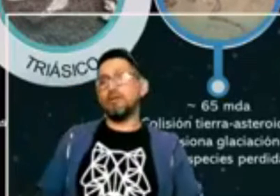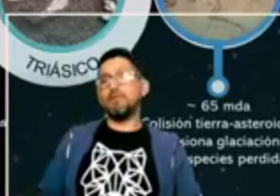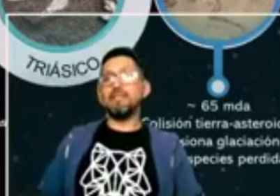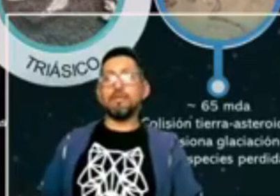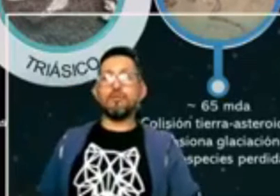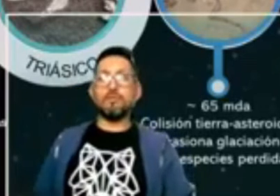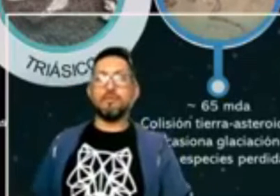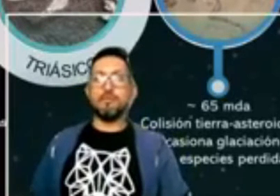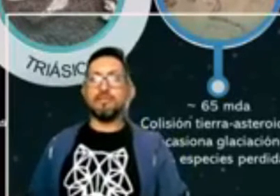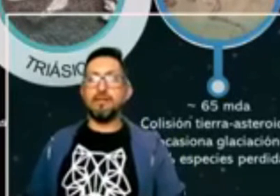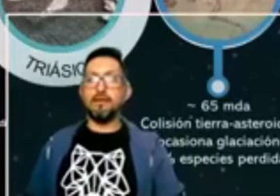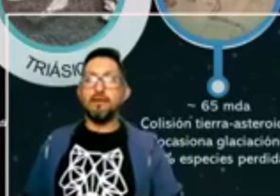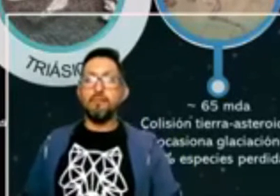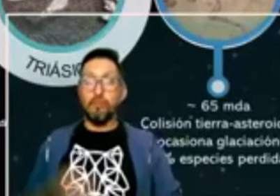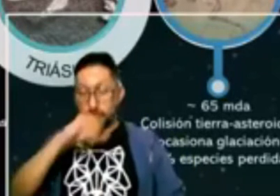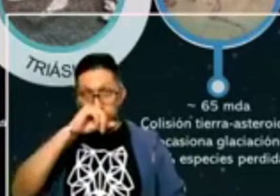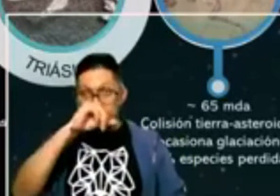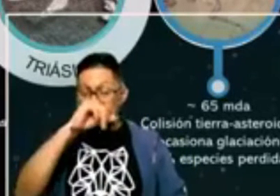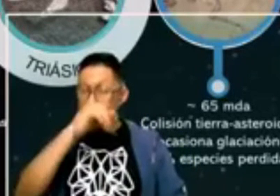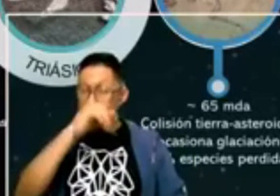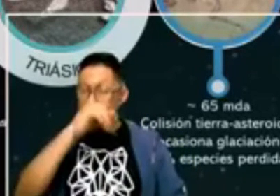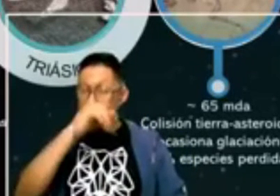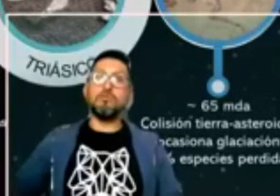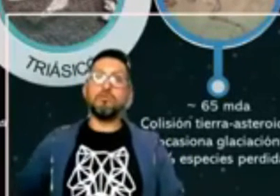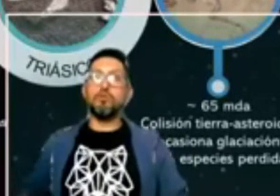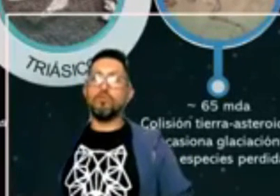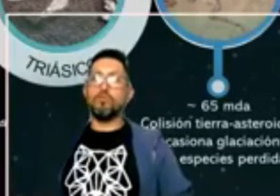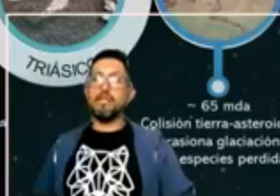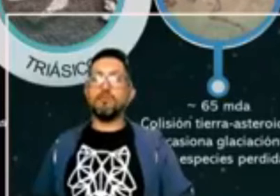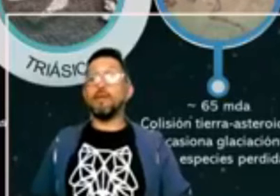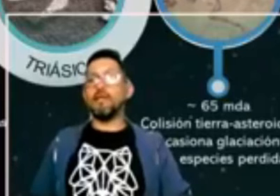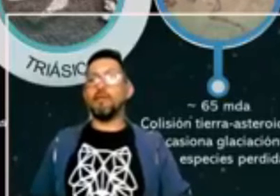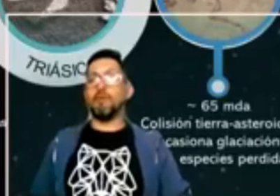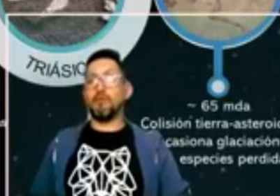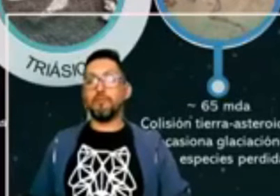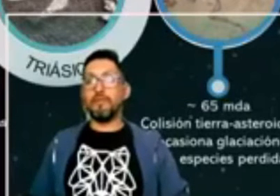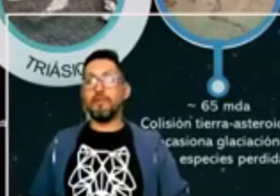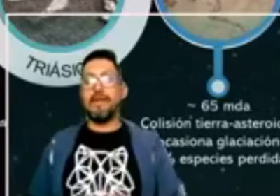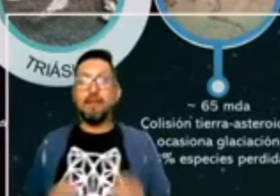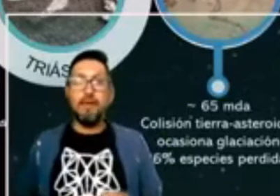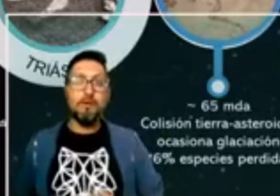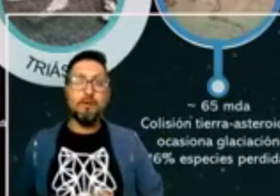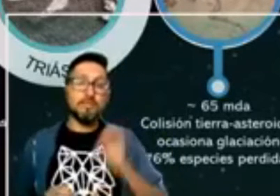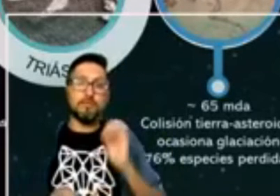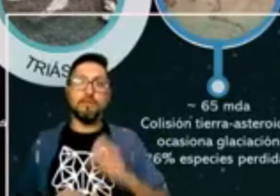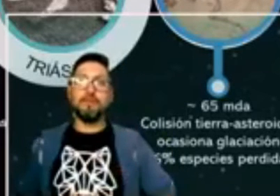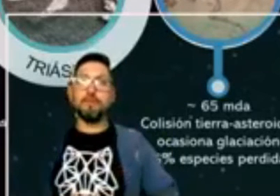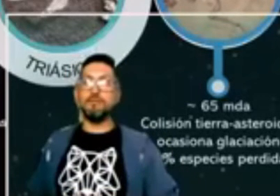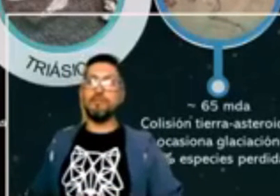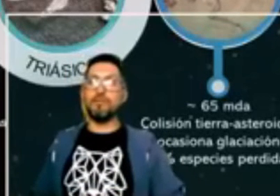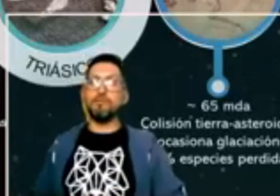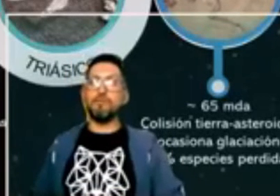los trilobites tan conocidos, porque dejaron muchísimos fósiles durante el Devónico. En el Pérmico, hace